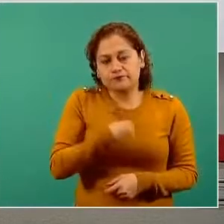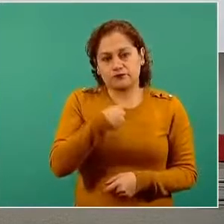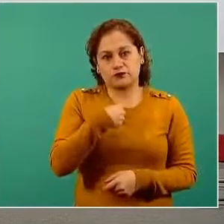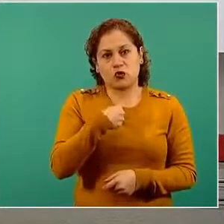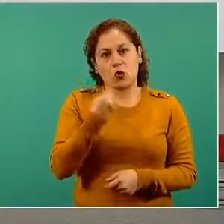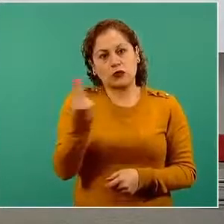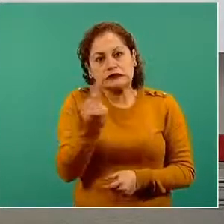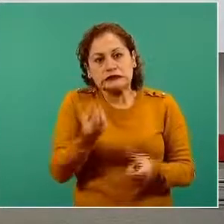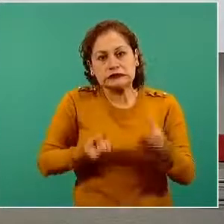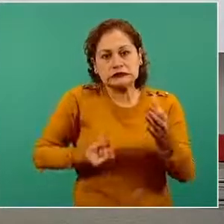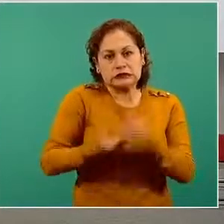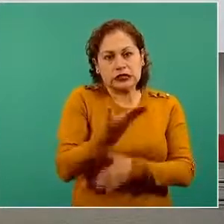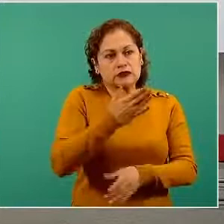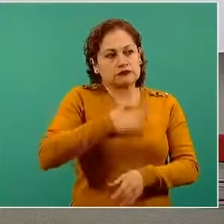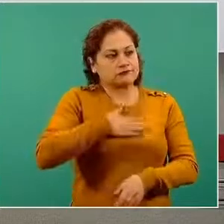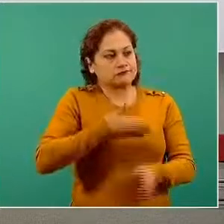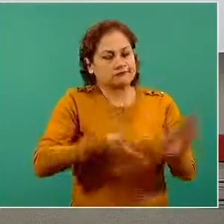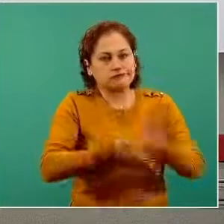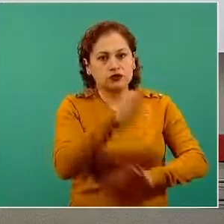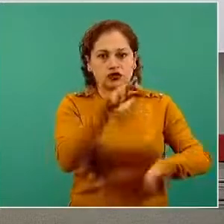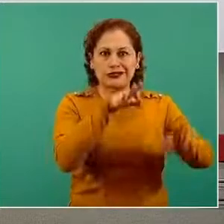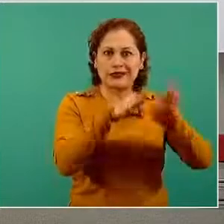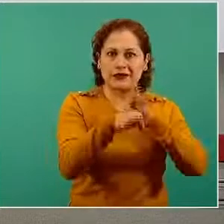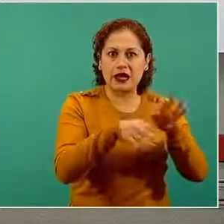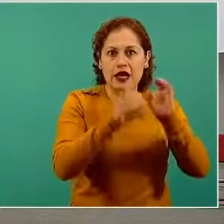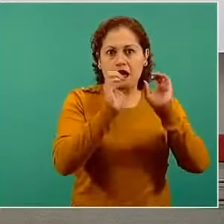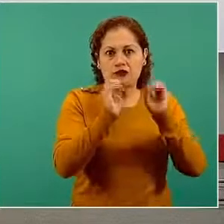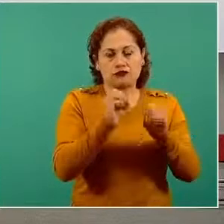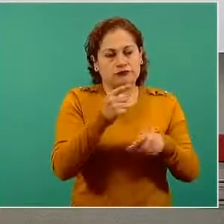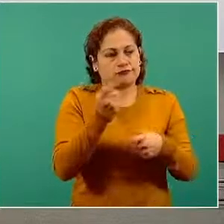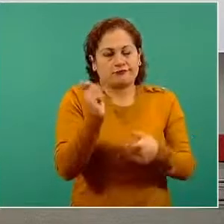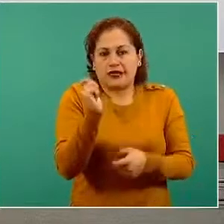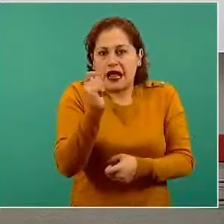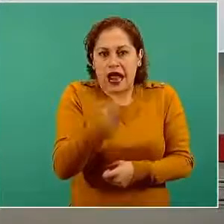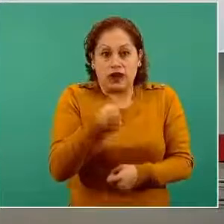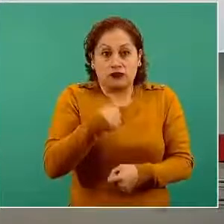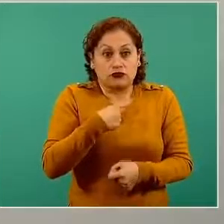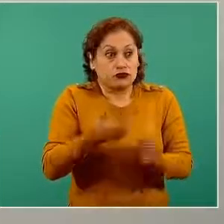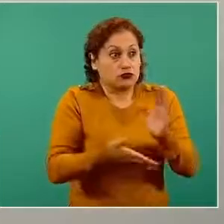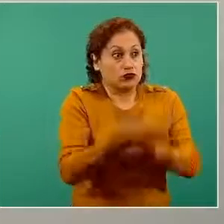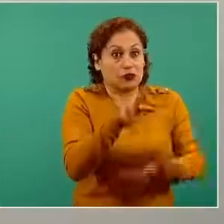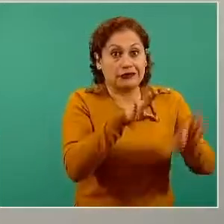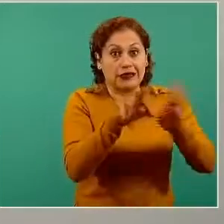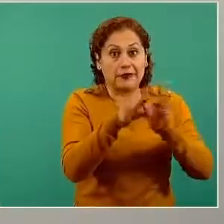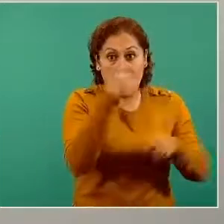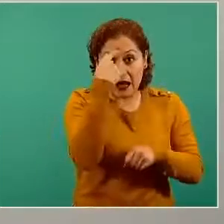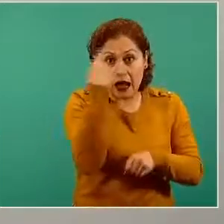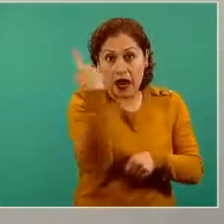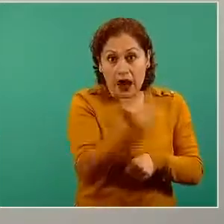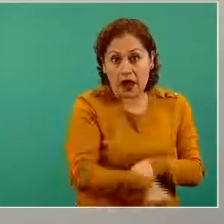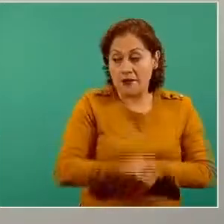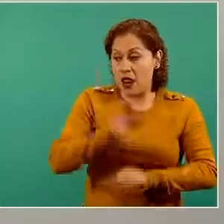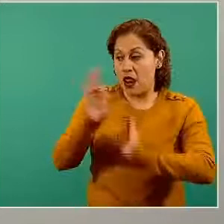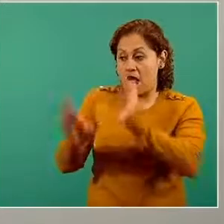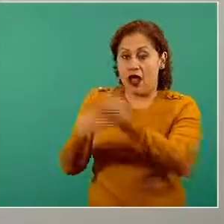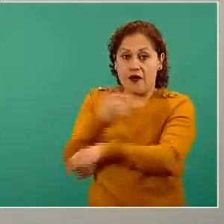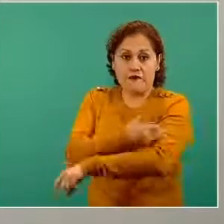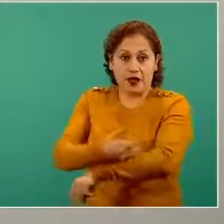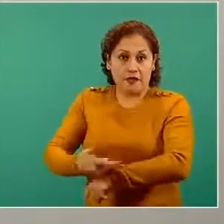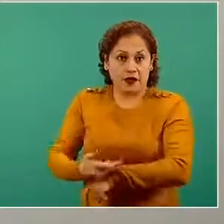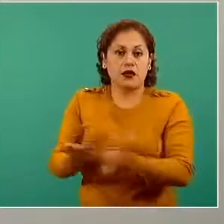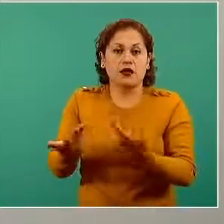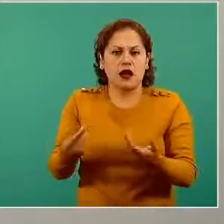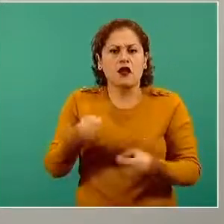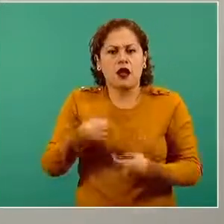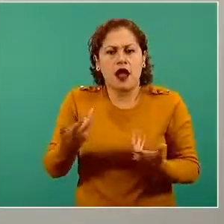laboral con la cual tengo que sustentar a mi familia y trataré entonces de hacerlo con todas las medidas necesarias para prevenir